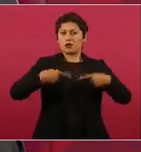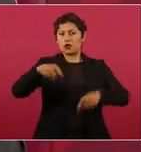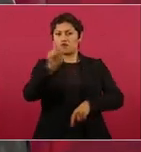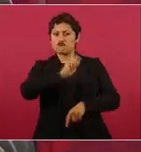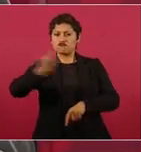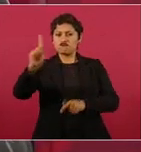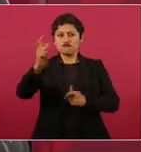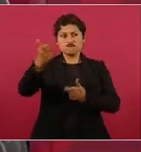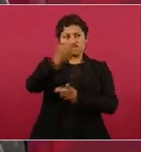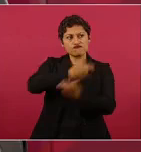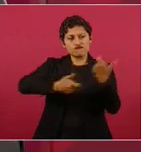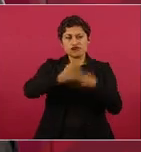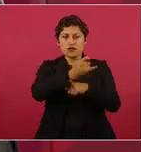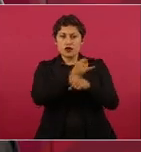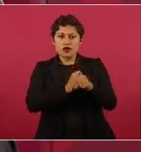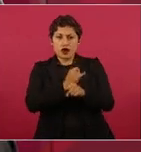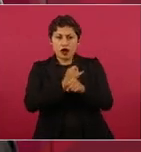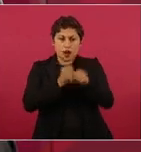¿Dónde quedaron?